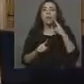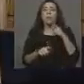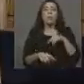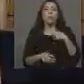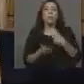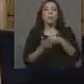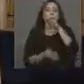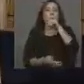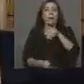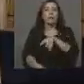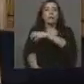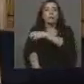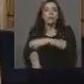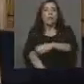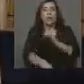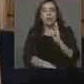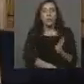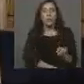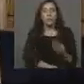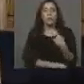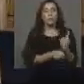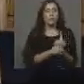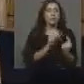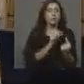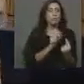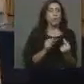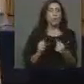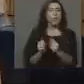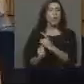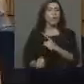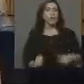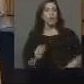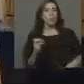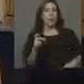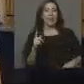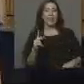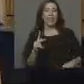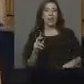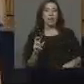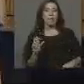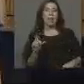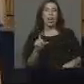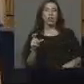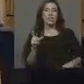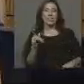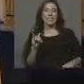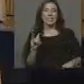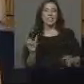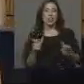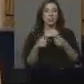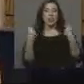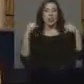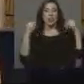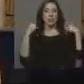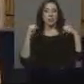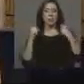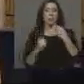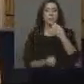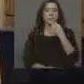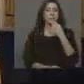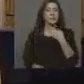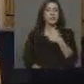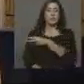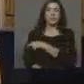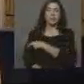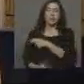de estos clubes regionales. Conversaba recién con los colegas Matías Walker y Jaime Piloski en la Comisión de Deporte y también con